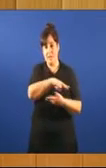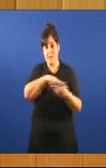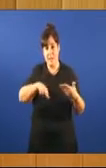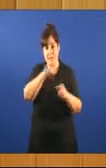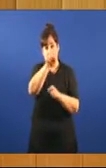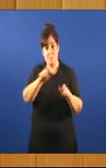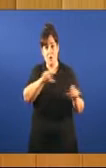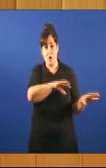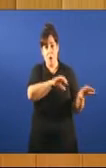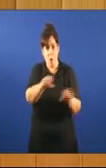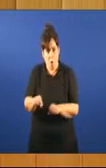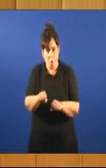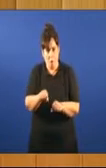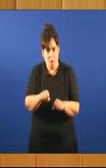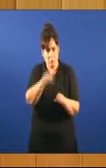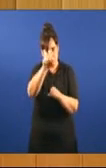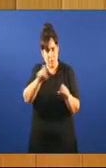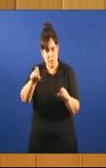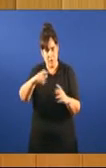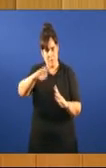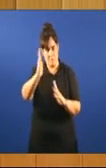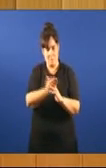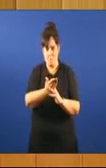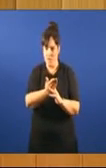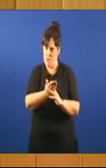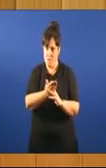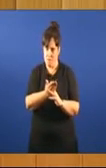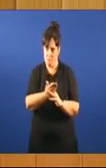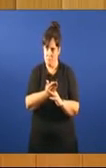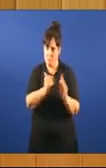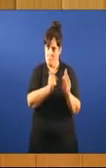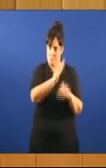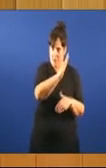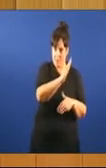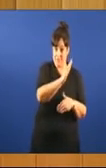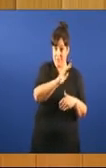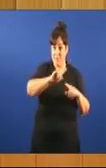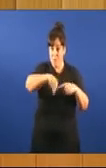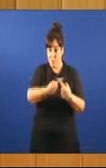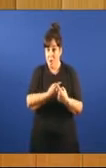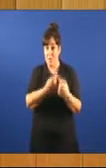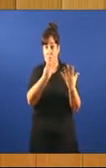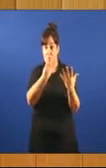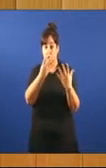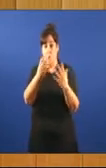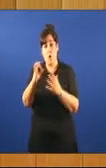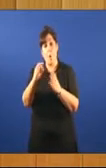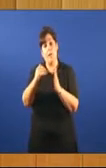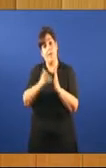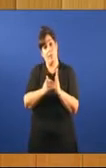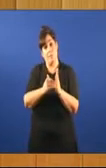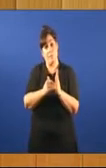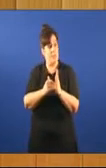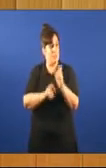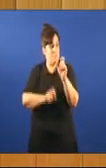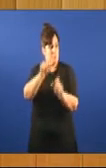da mitade da poboación. Máis de 90.000 familias teñen a todos os seus membros no